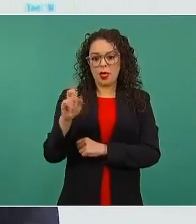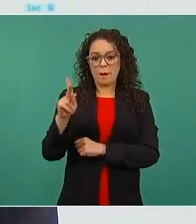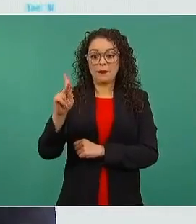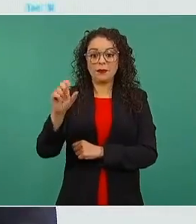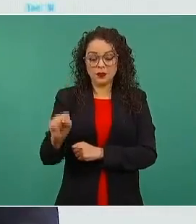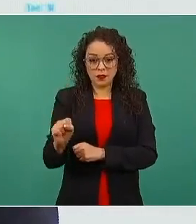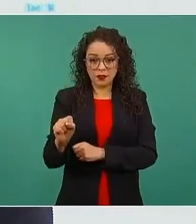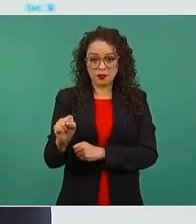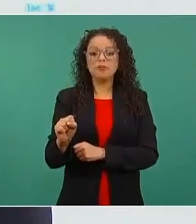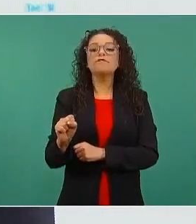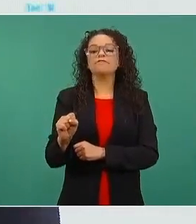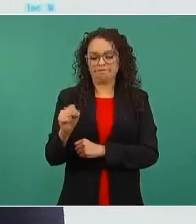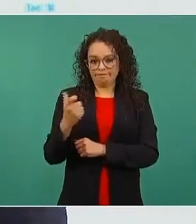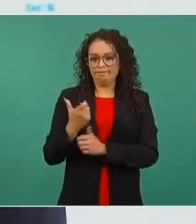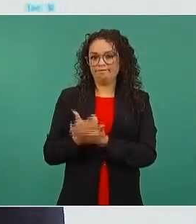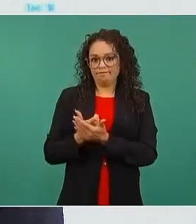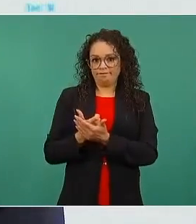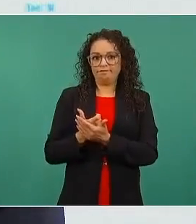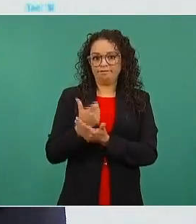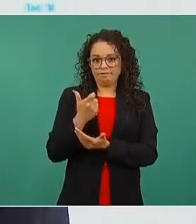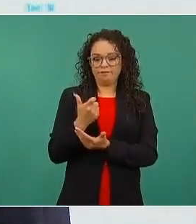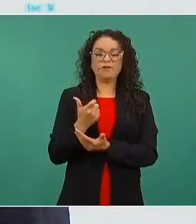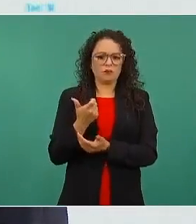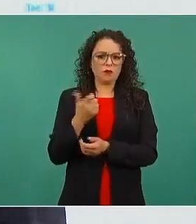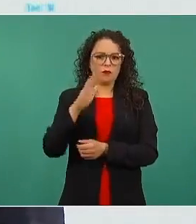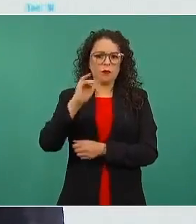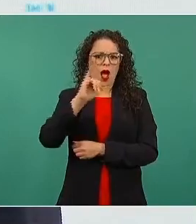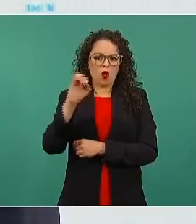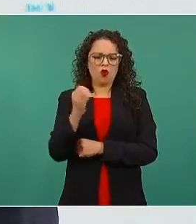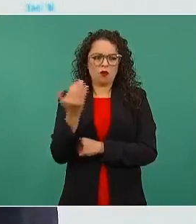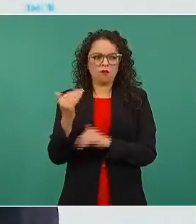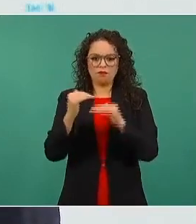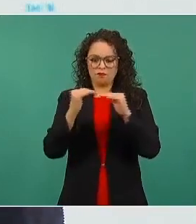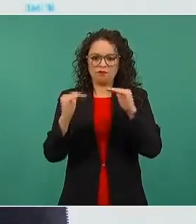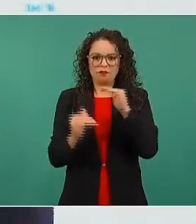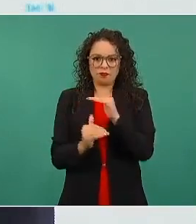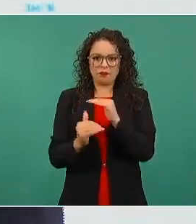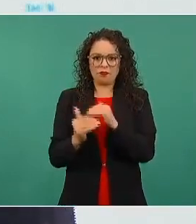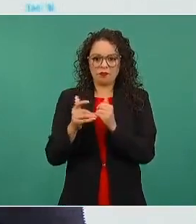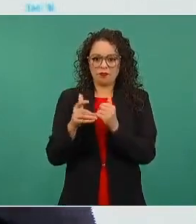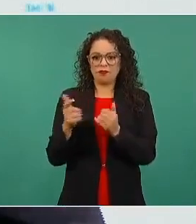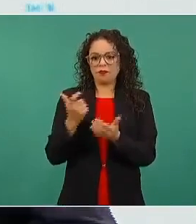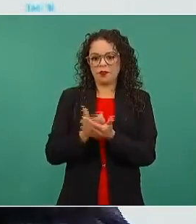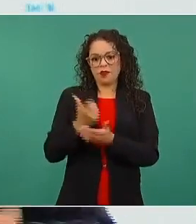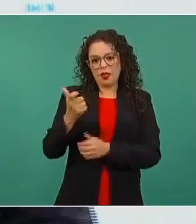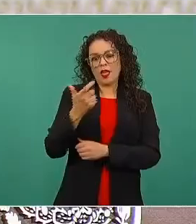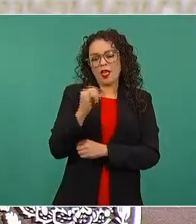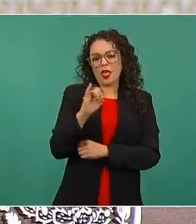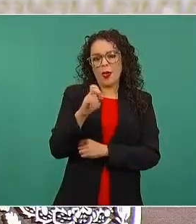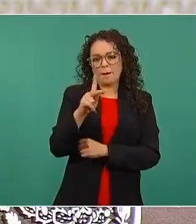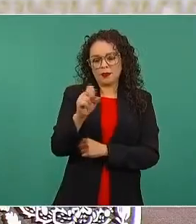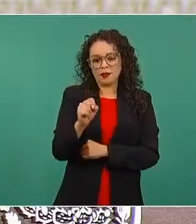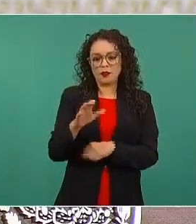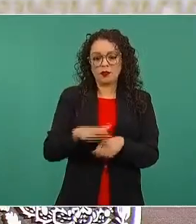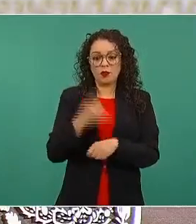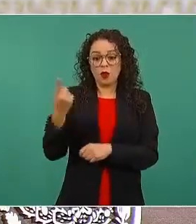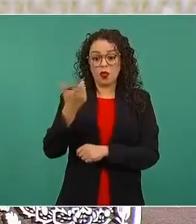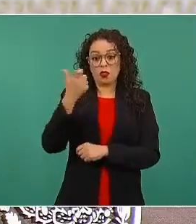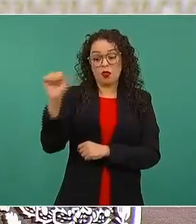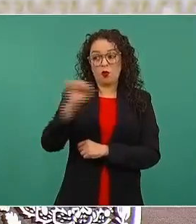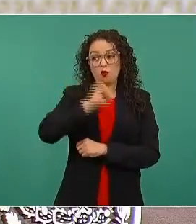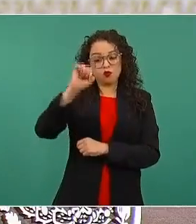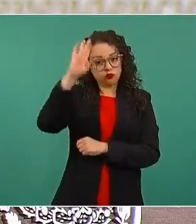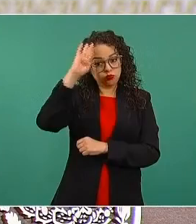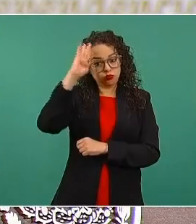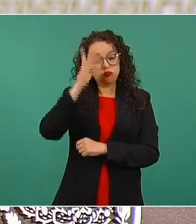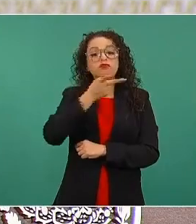está cobrando, muy, muy bajo el nivel del cobro del IEPS por lo alto del precio del